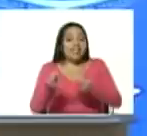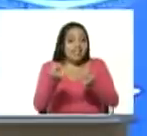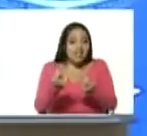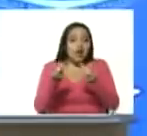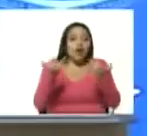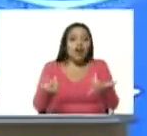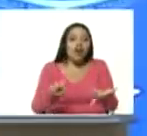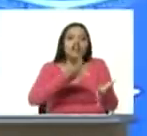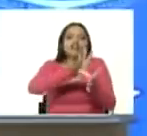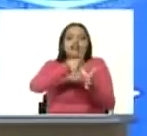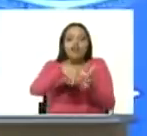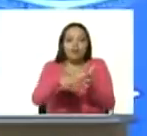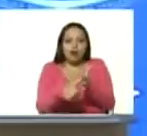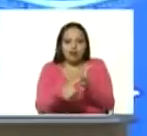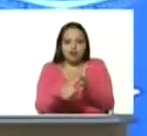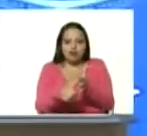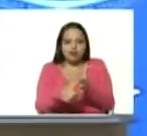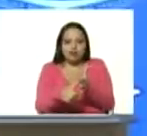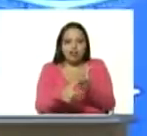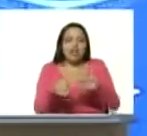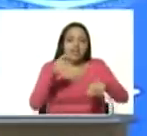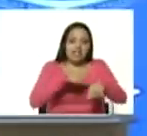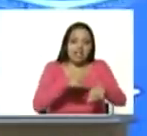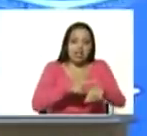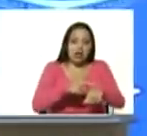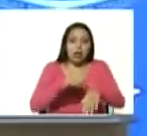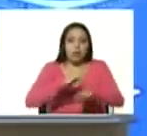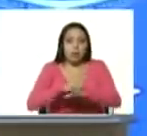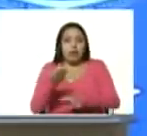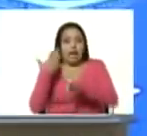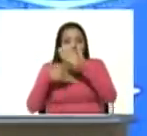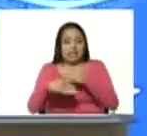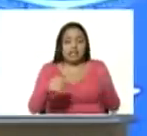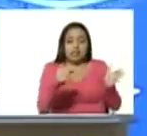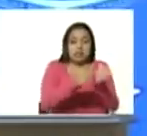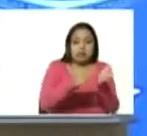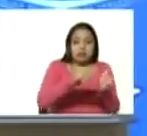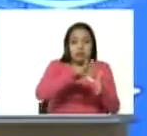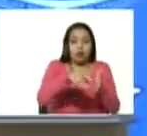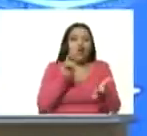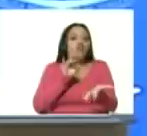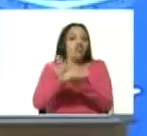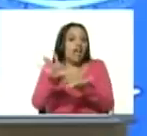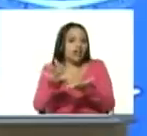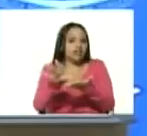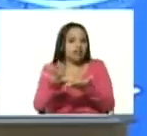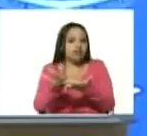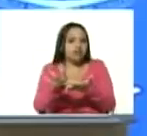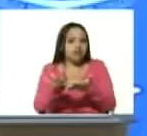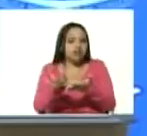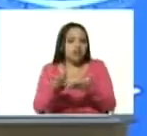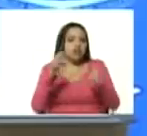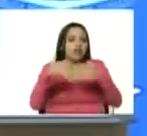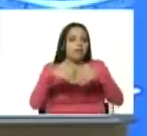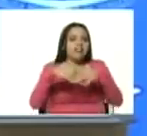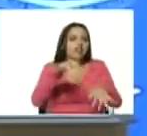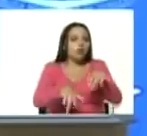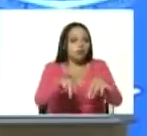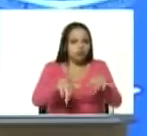está robando en los actuales momentos, porque robaba los botones de Compumol porque se robaba los pendrive. Ustedes saben eso. Yo sí lo sé, por lo